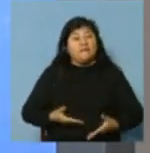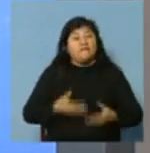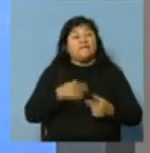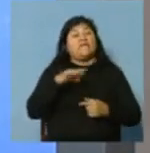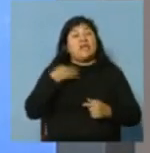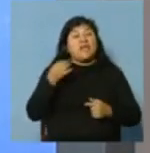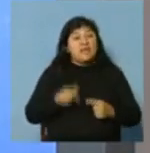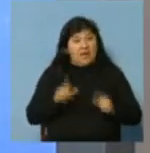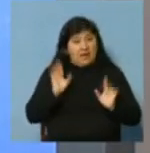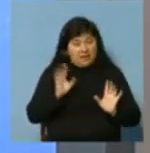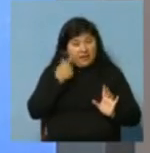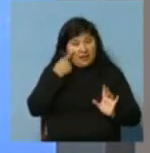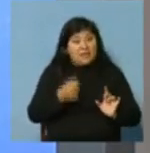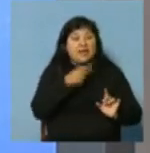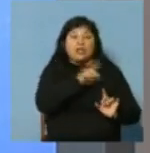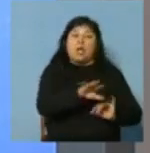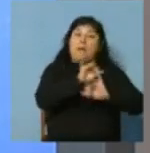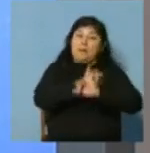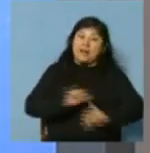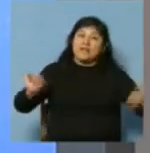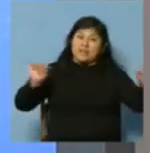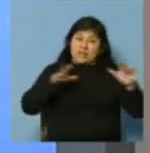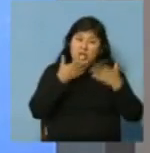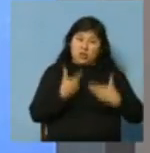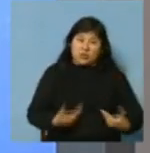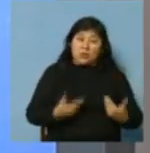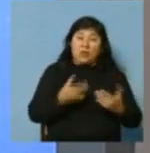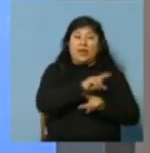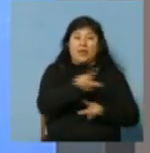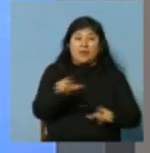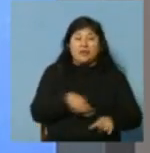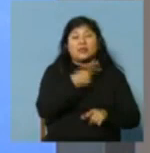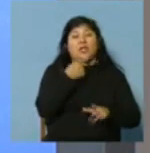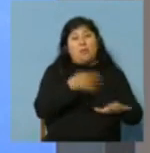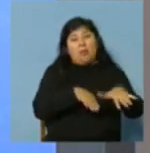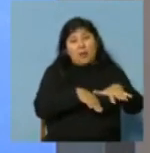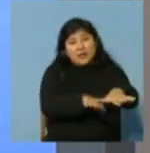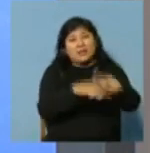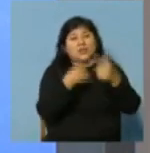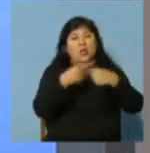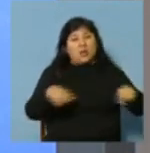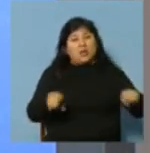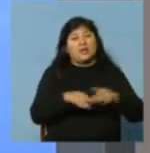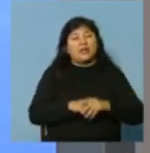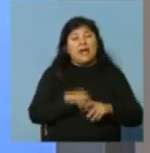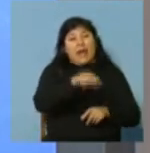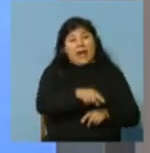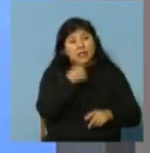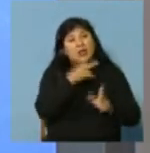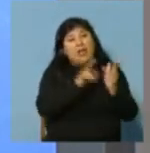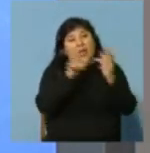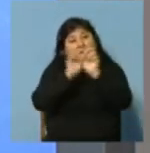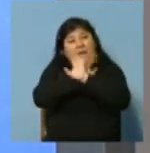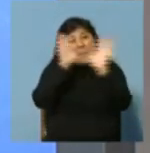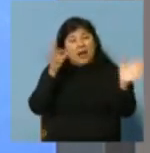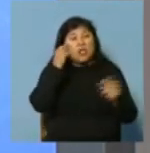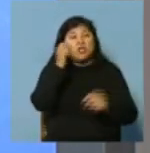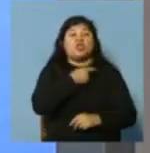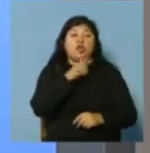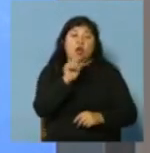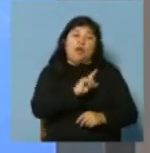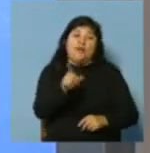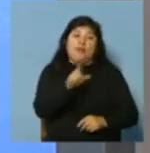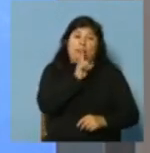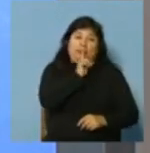hay muchos que se expresan en la calle que se expresen a través de las movilizaciones y todo esto deja en claro que no quieren